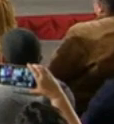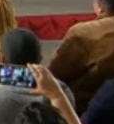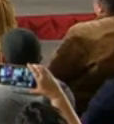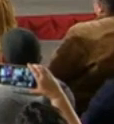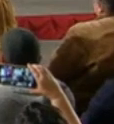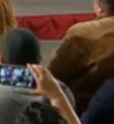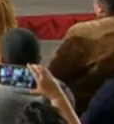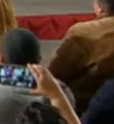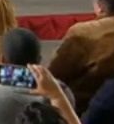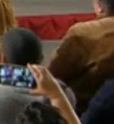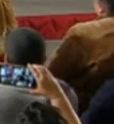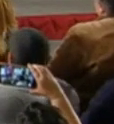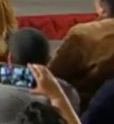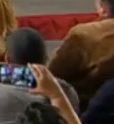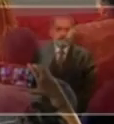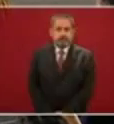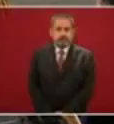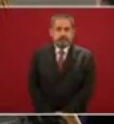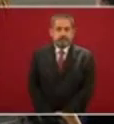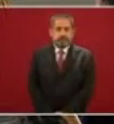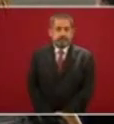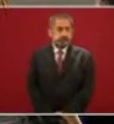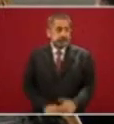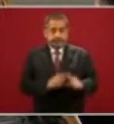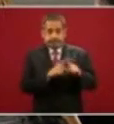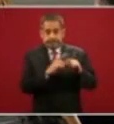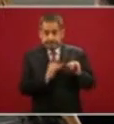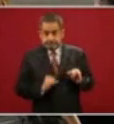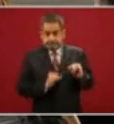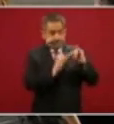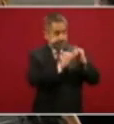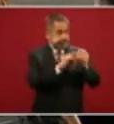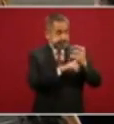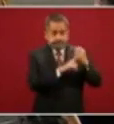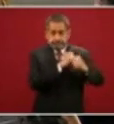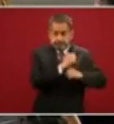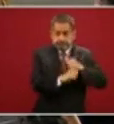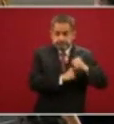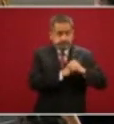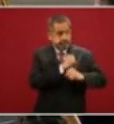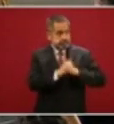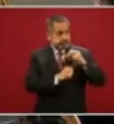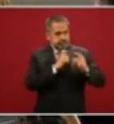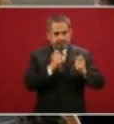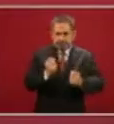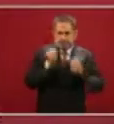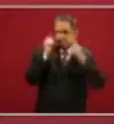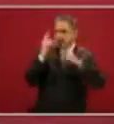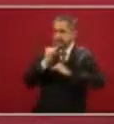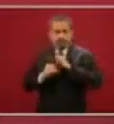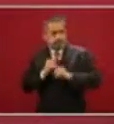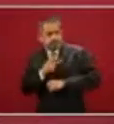y técnicas. Instituciones que han gozado por muchos años, por décadas, de prestigio internacional